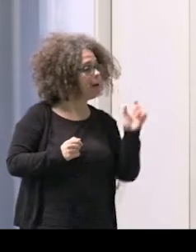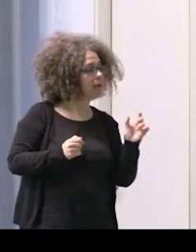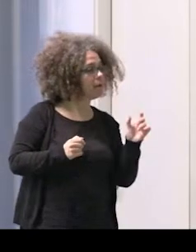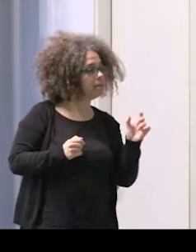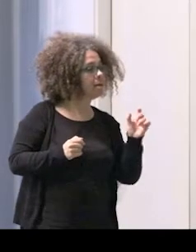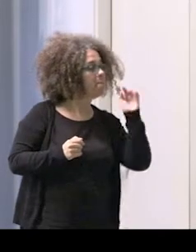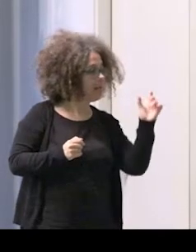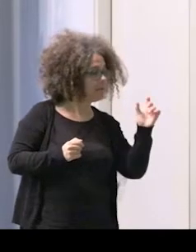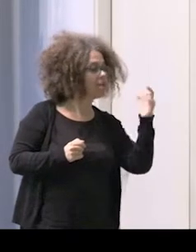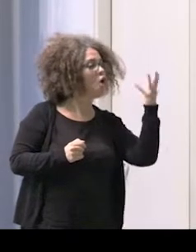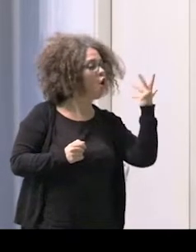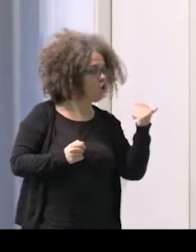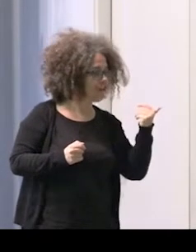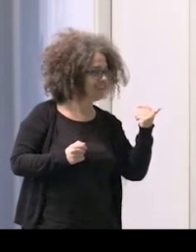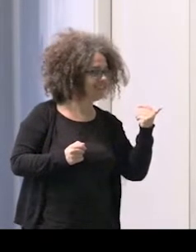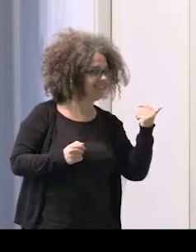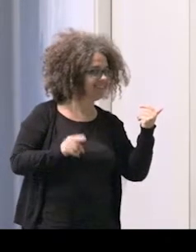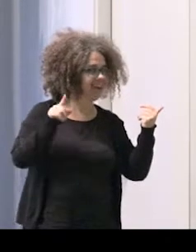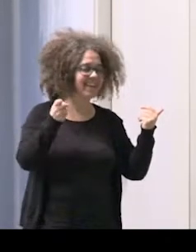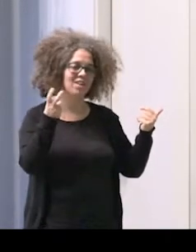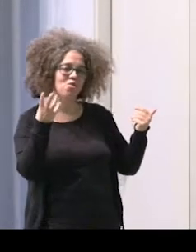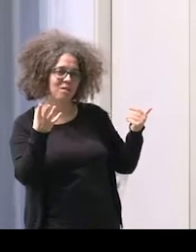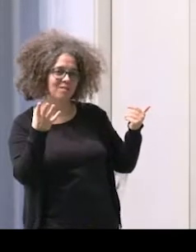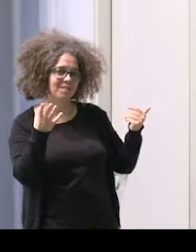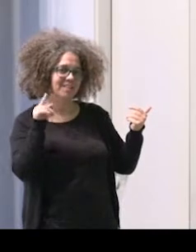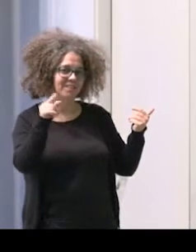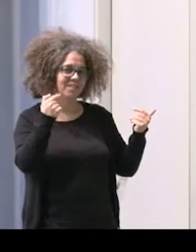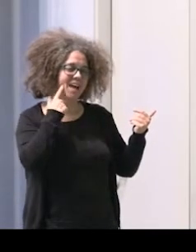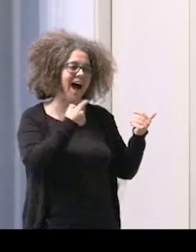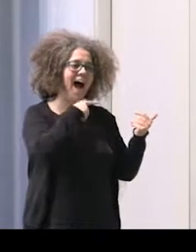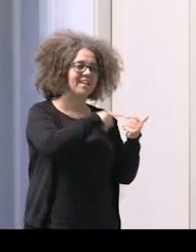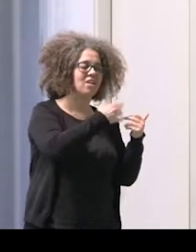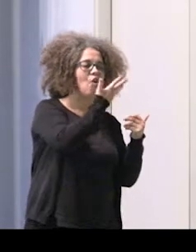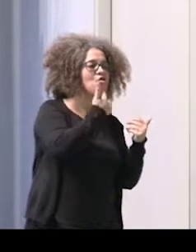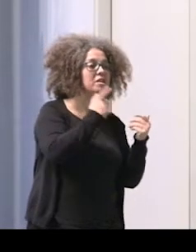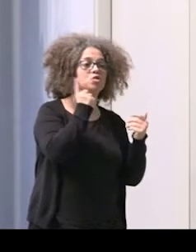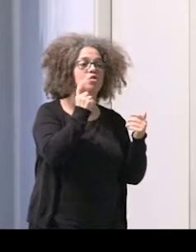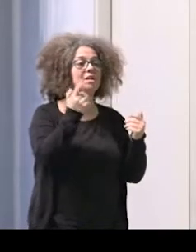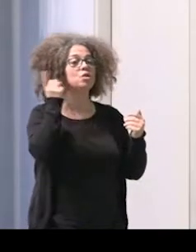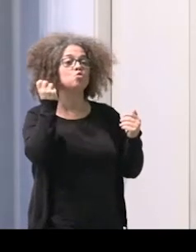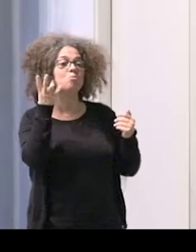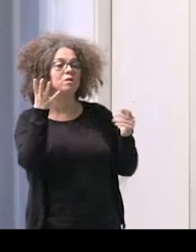fácil reconocer las palabras correspondientes a los números? ¿En escucha dicótica o en escucha diótica?